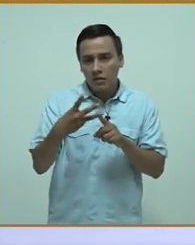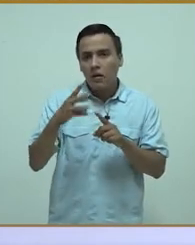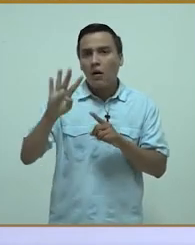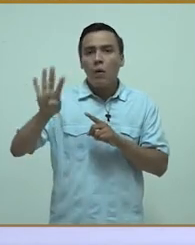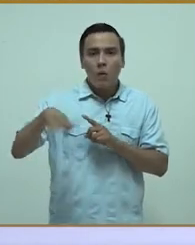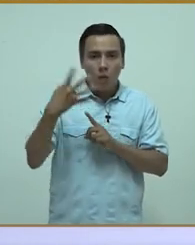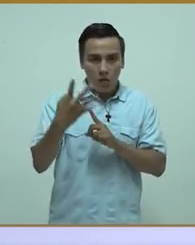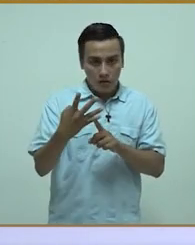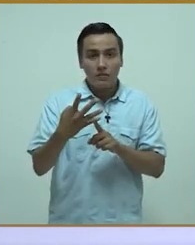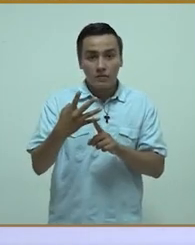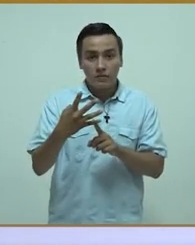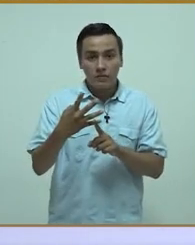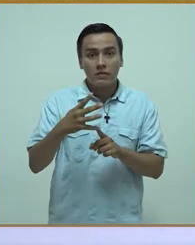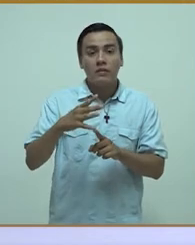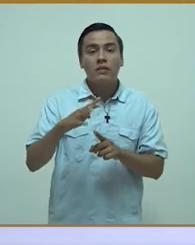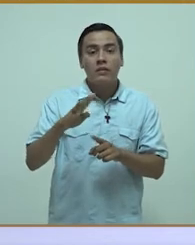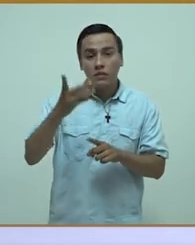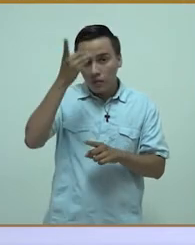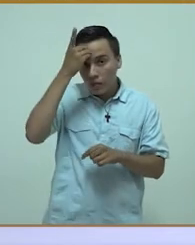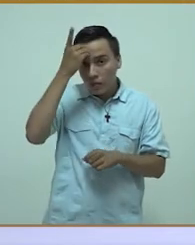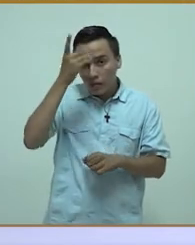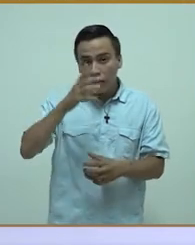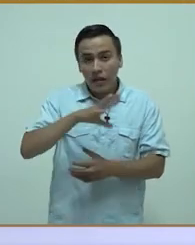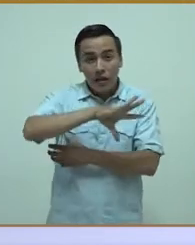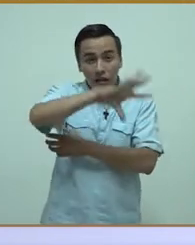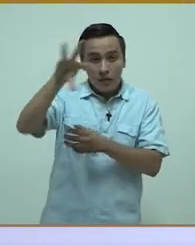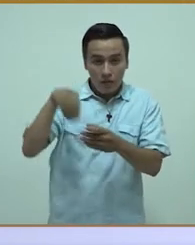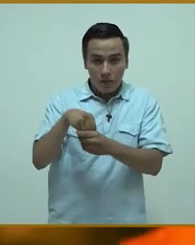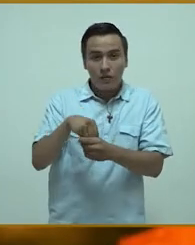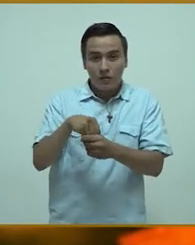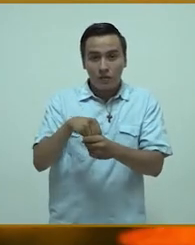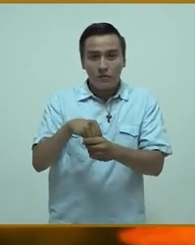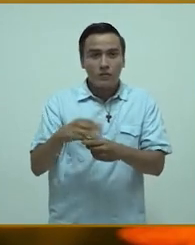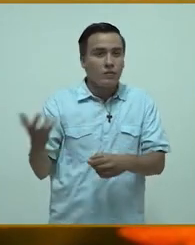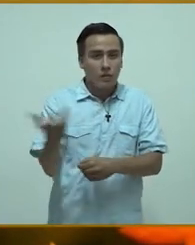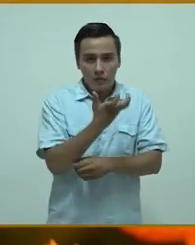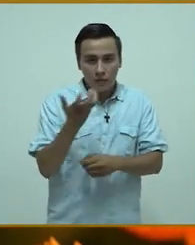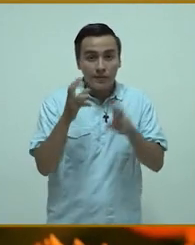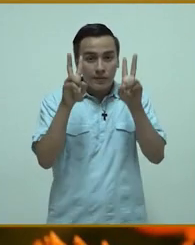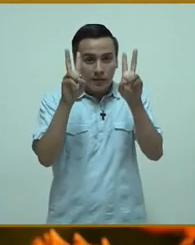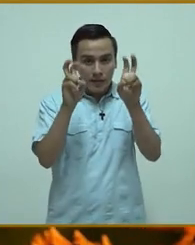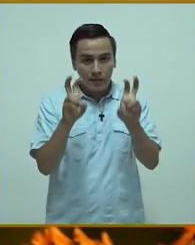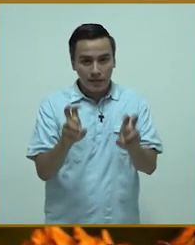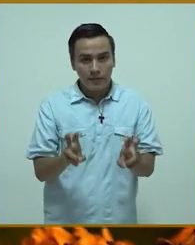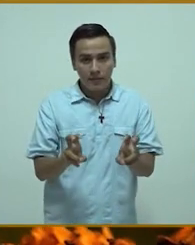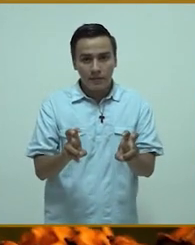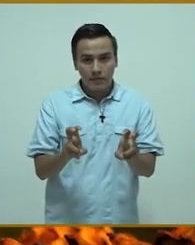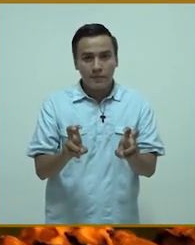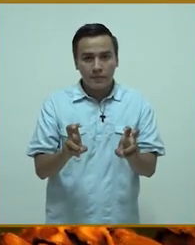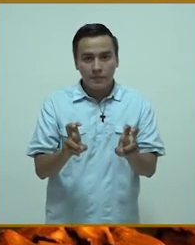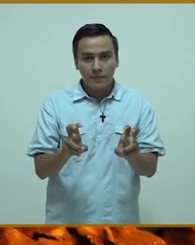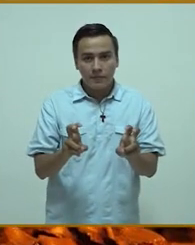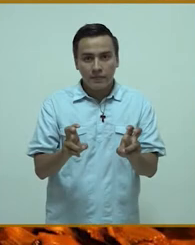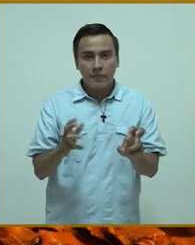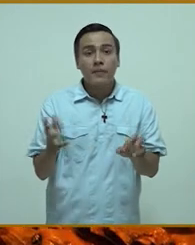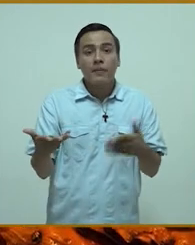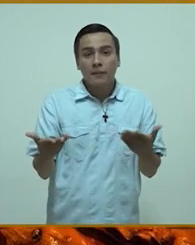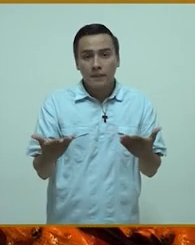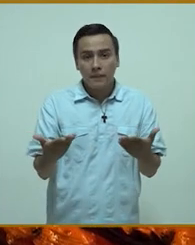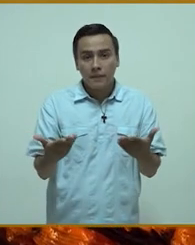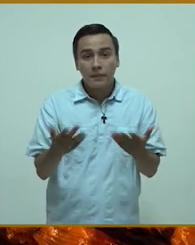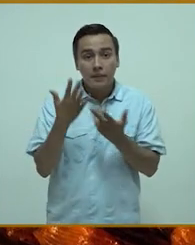tercero, cuarto, cuatro domingos que engloban todo el contenido, toda la temática